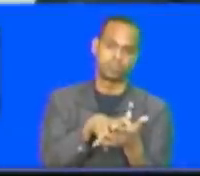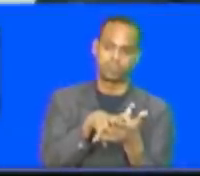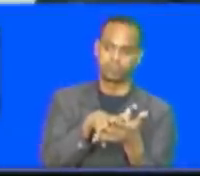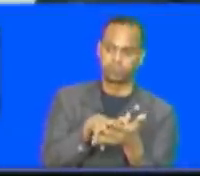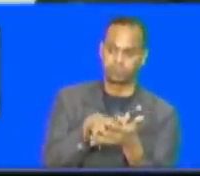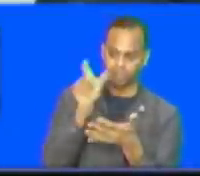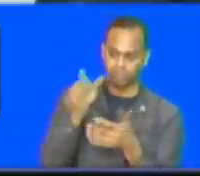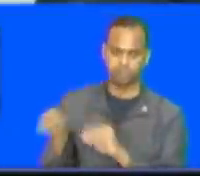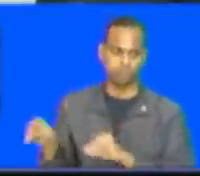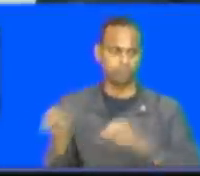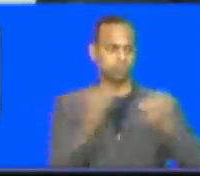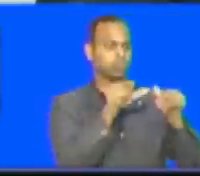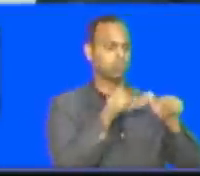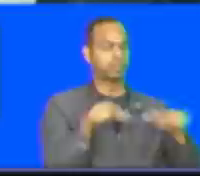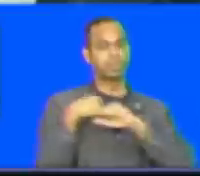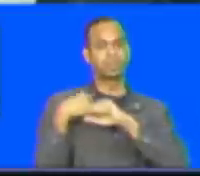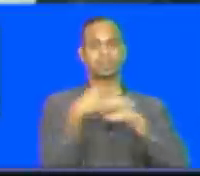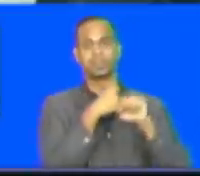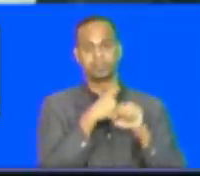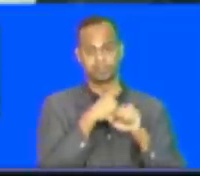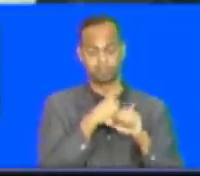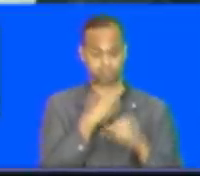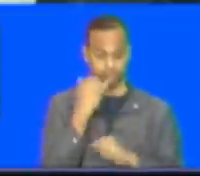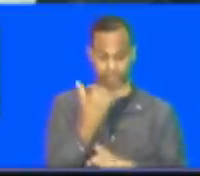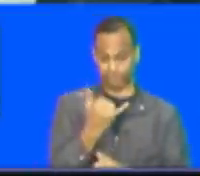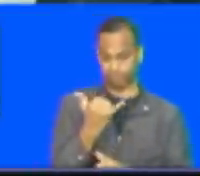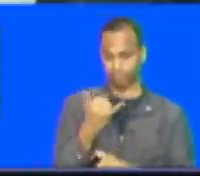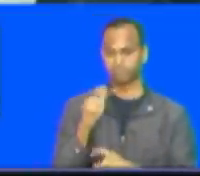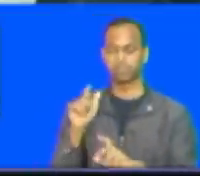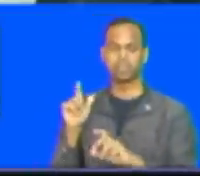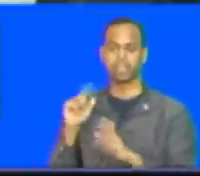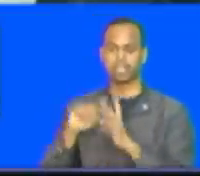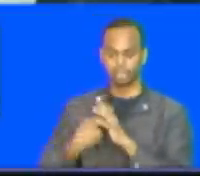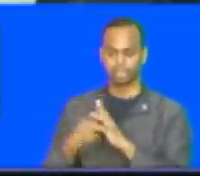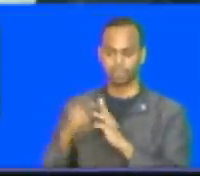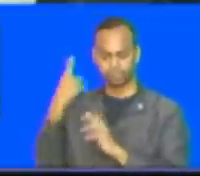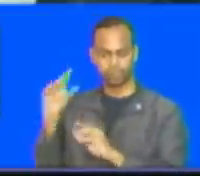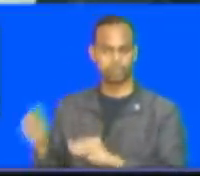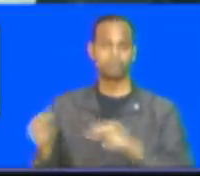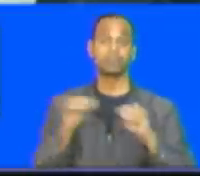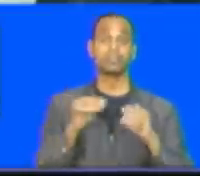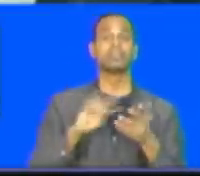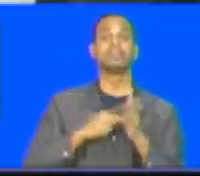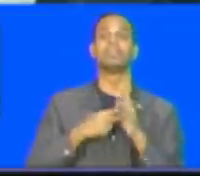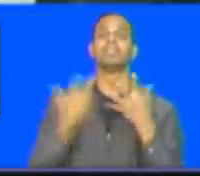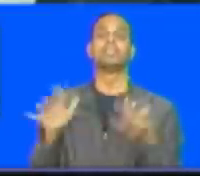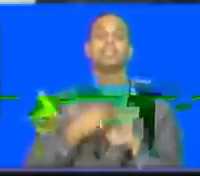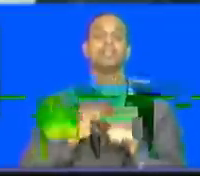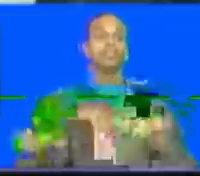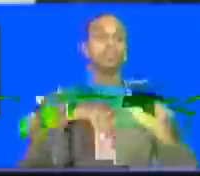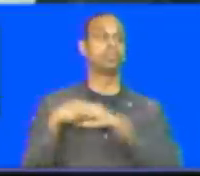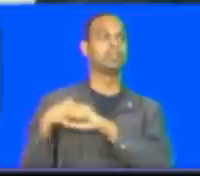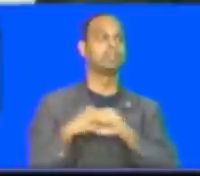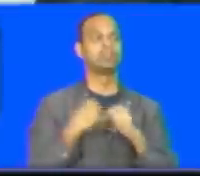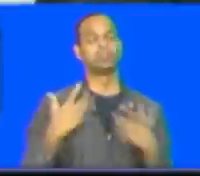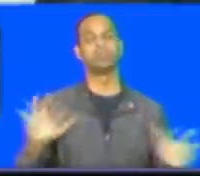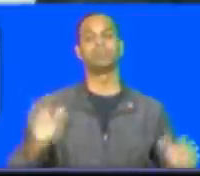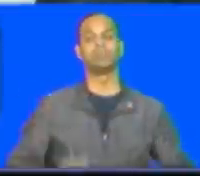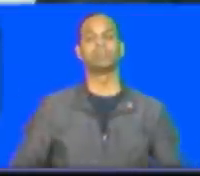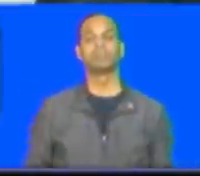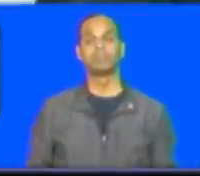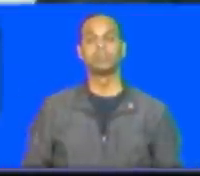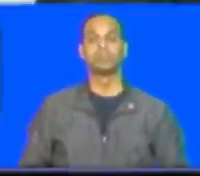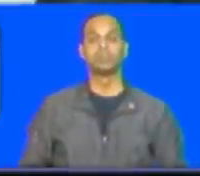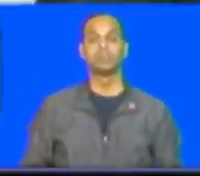lugar seguro. Y en amarilla se inician las evacuaciones. Eso significa que todo el mundo debe estar en un lugar seguro. Vamos contigo de nuevo.